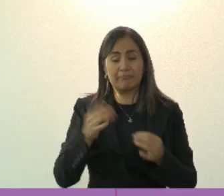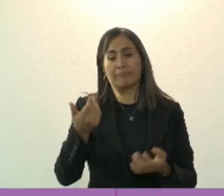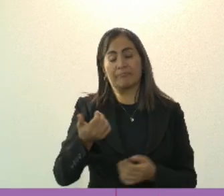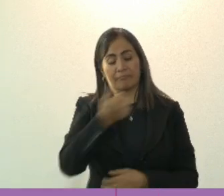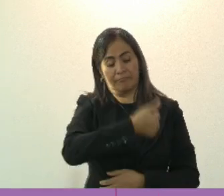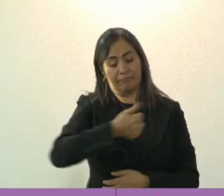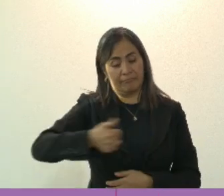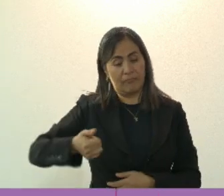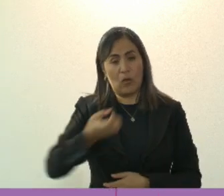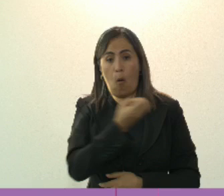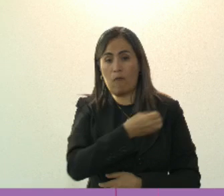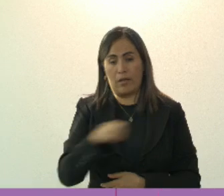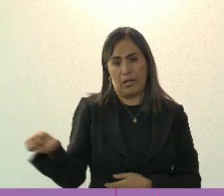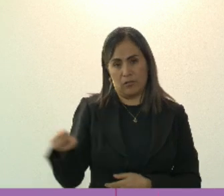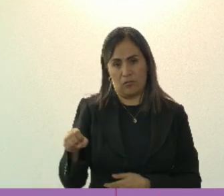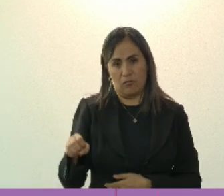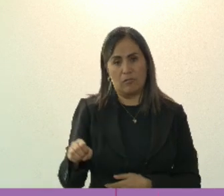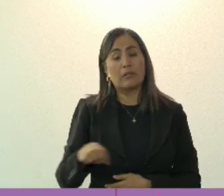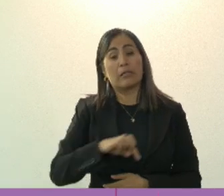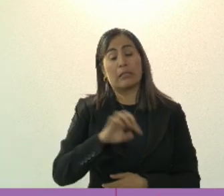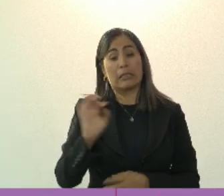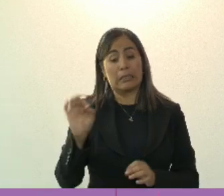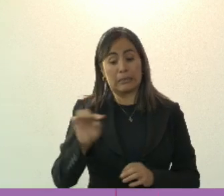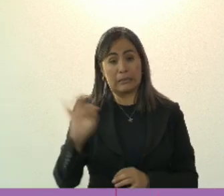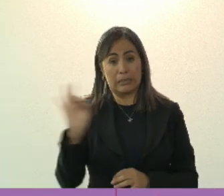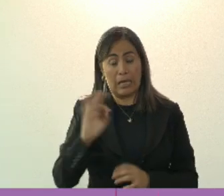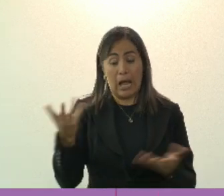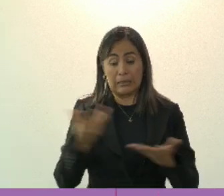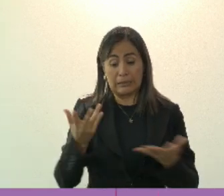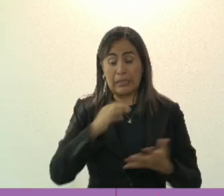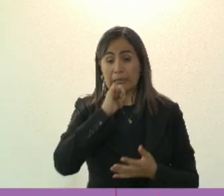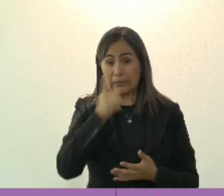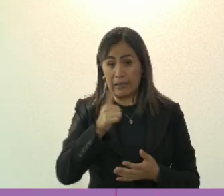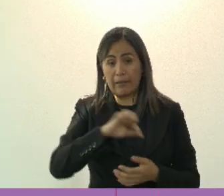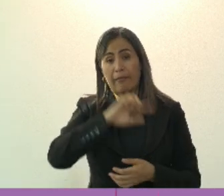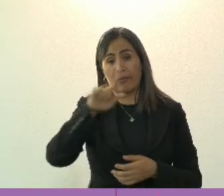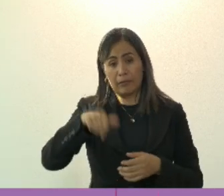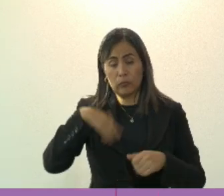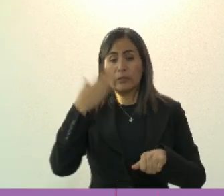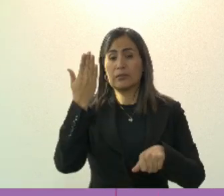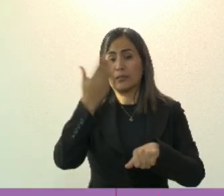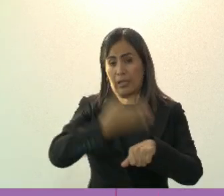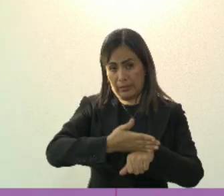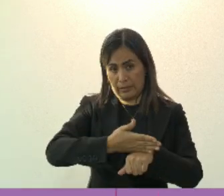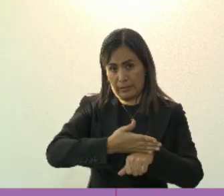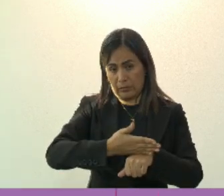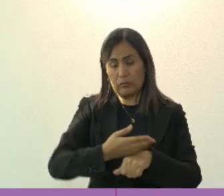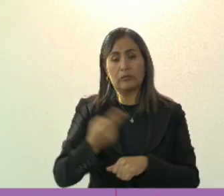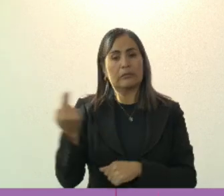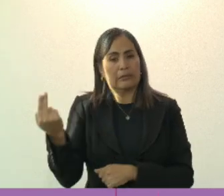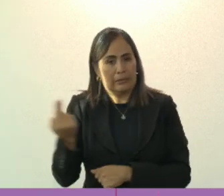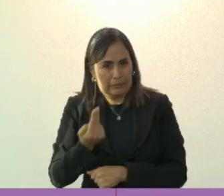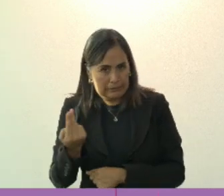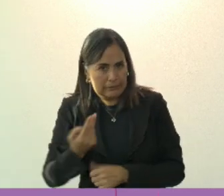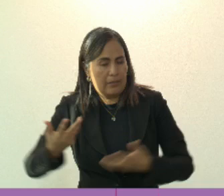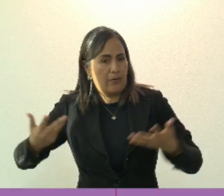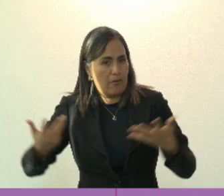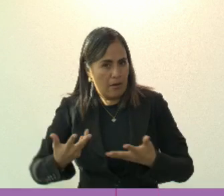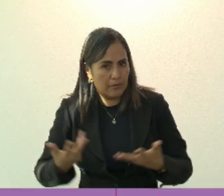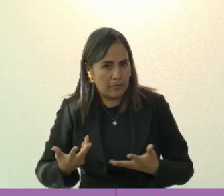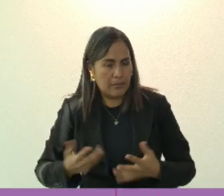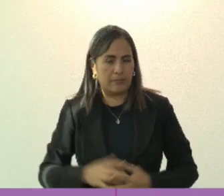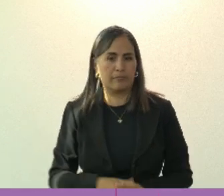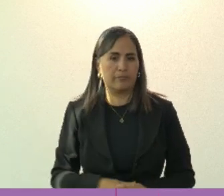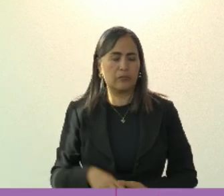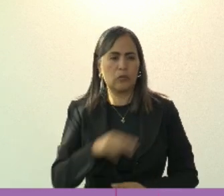obligación. Si no lo hacemos, tenemos una sanción. Por lo tanto, es la obligación de hacer. ¿Sí? O sea, más